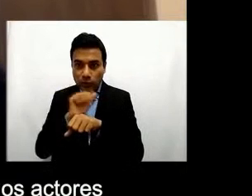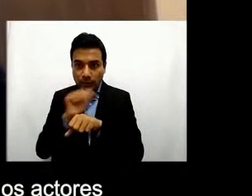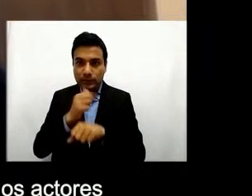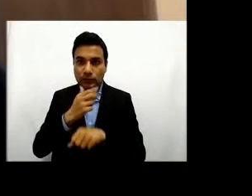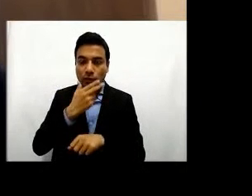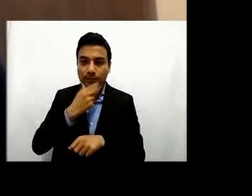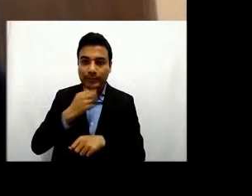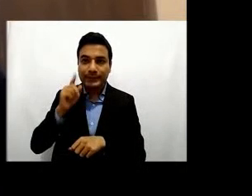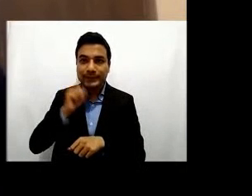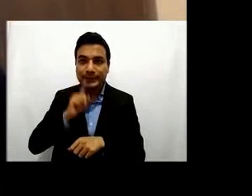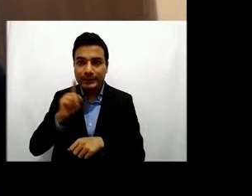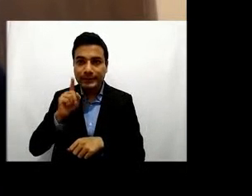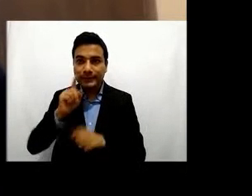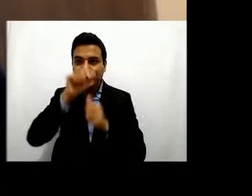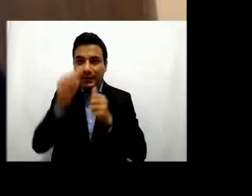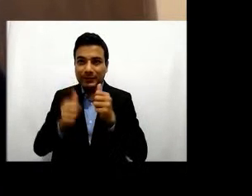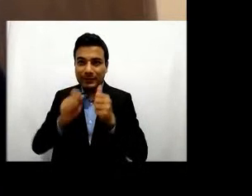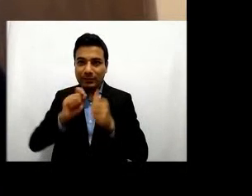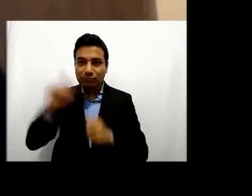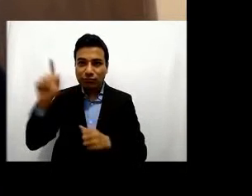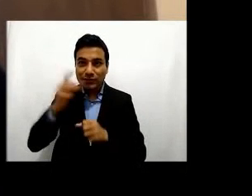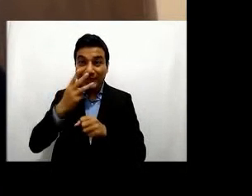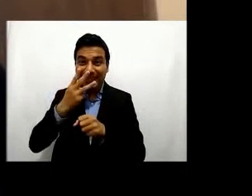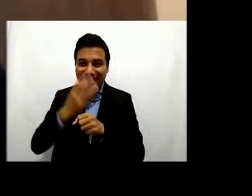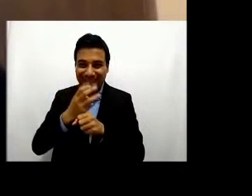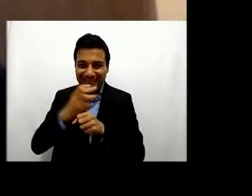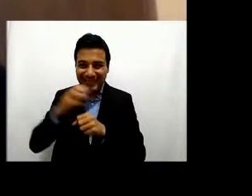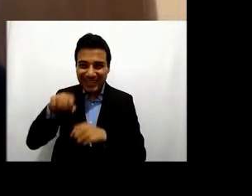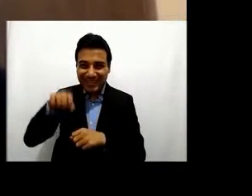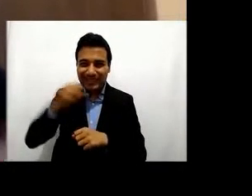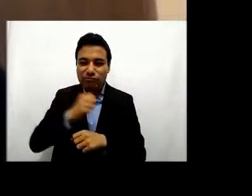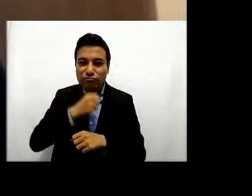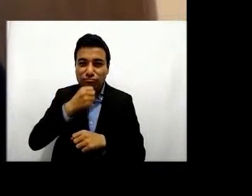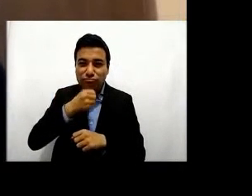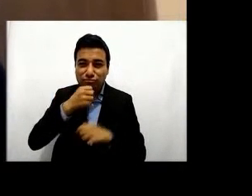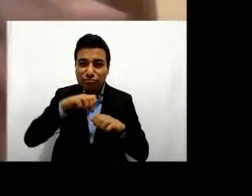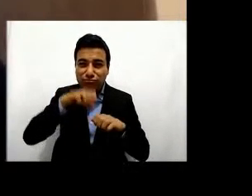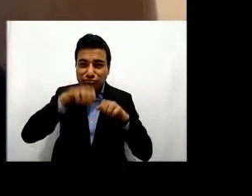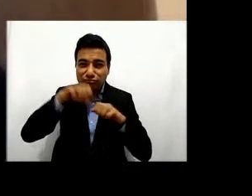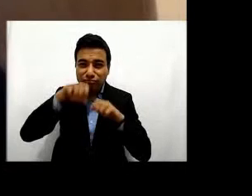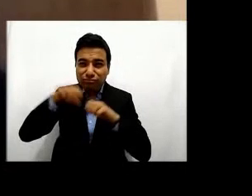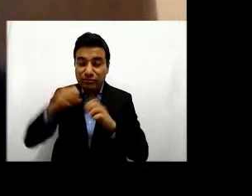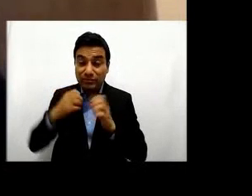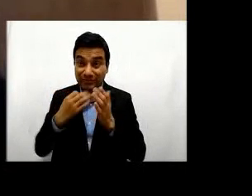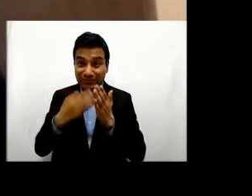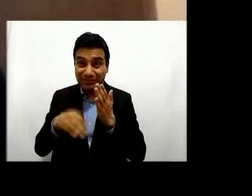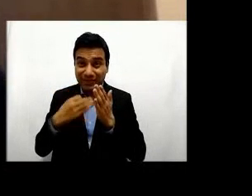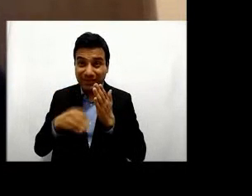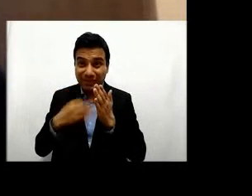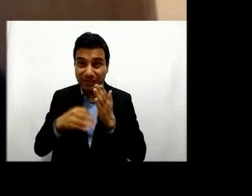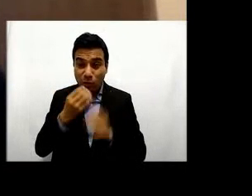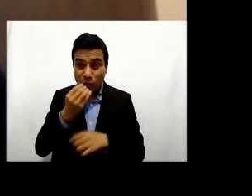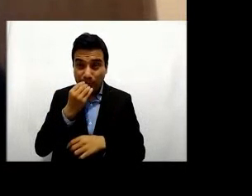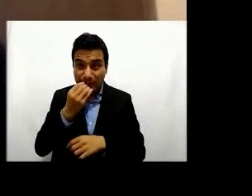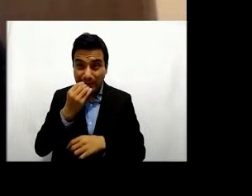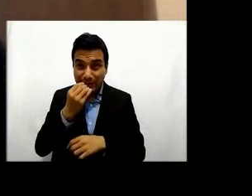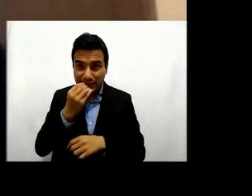tercera edad que necesitaban tener acceso a ciertos recursos para poder comer,